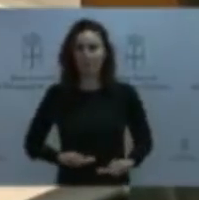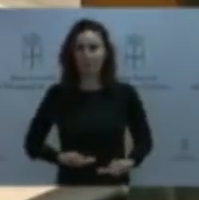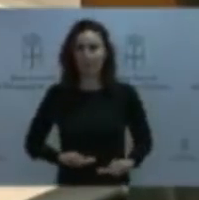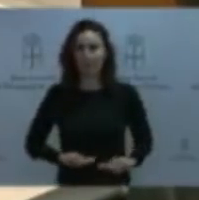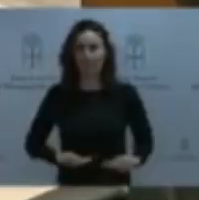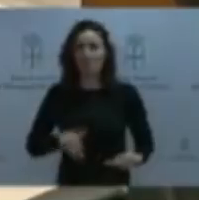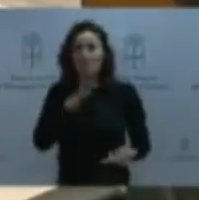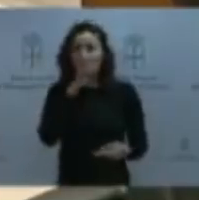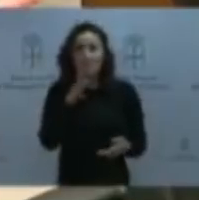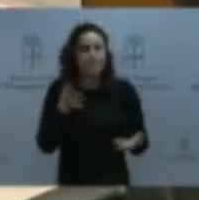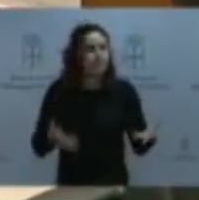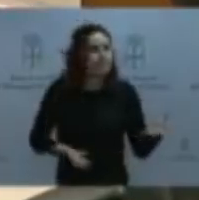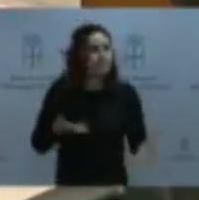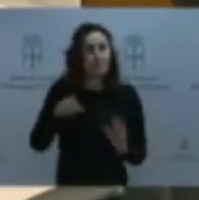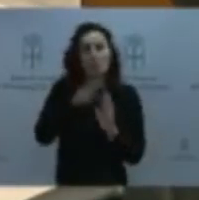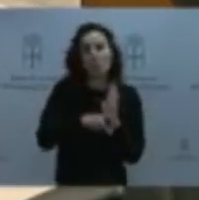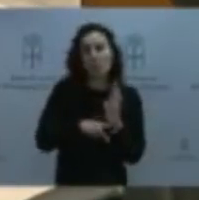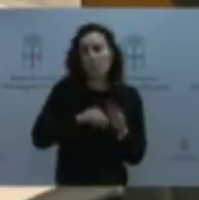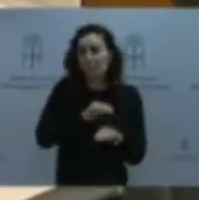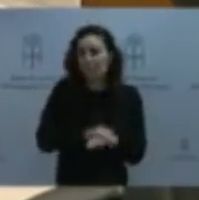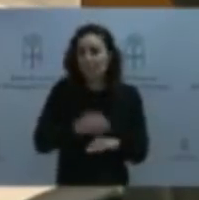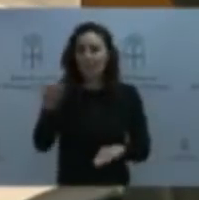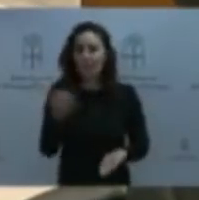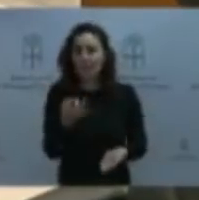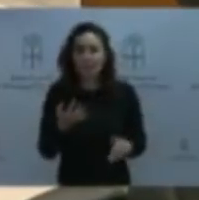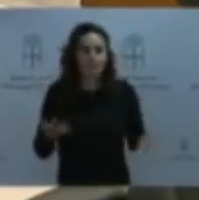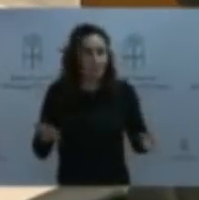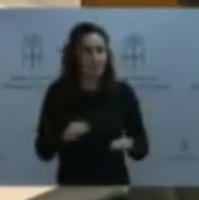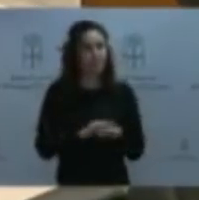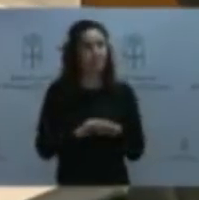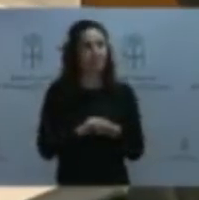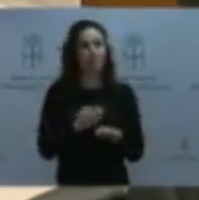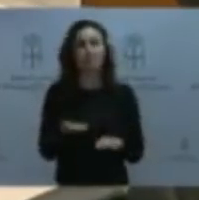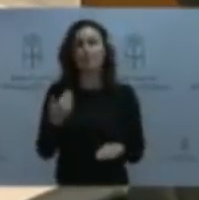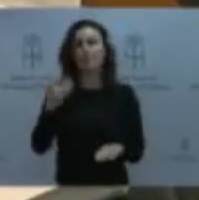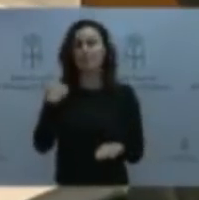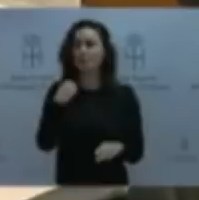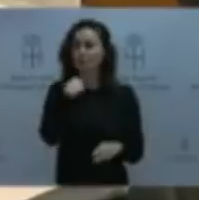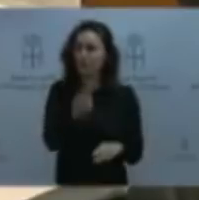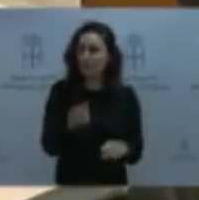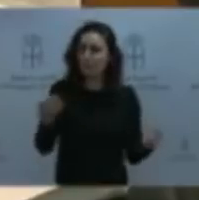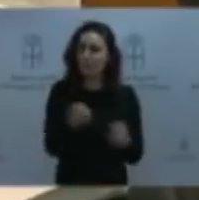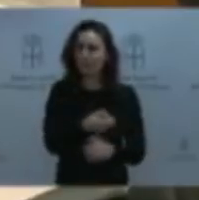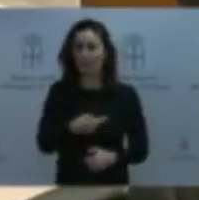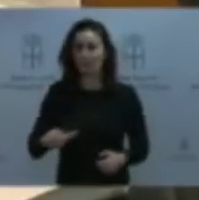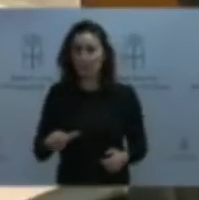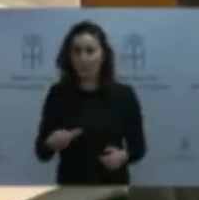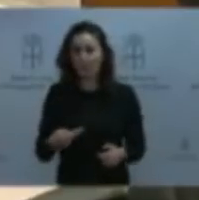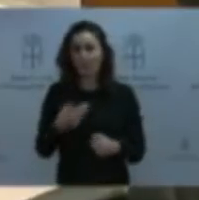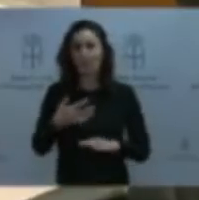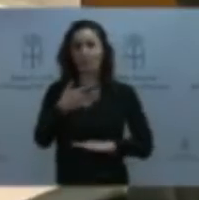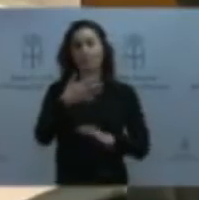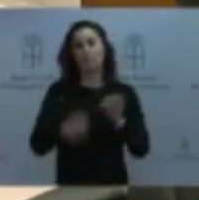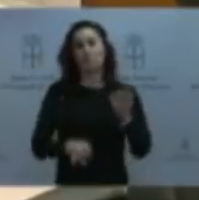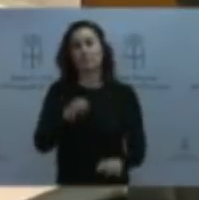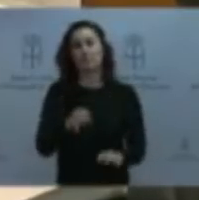y a lo que dispone, bueno, usted lo mencionaba anteriormente, la resolución de los tribunales, ¿no? En ese sentido,